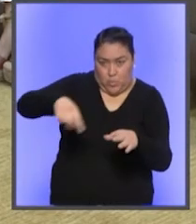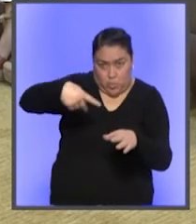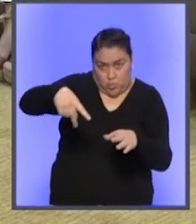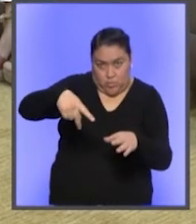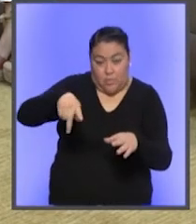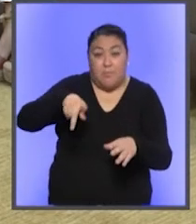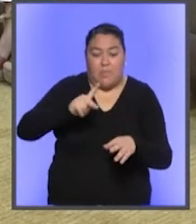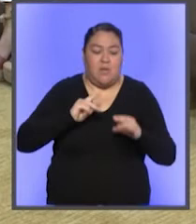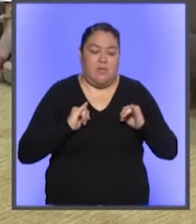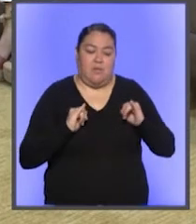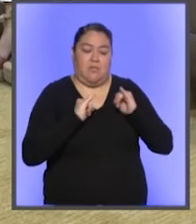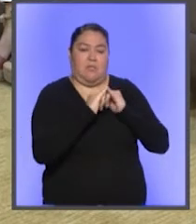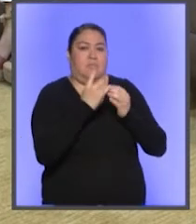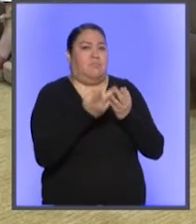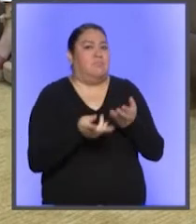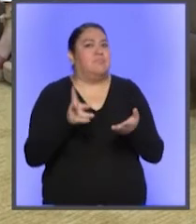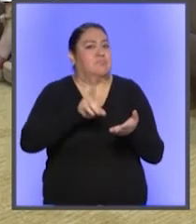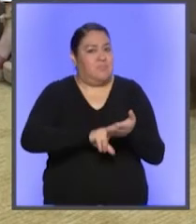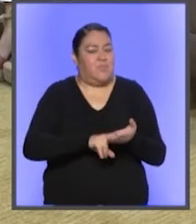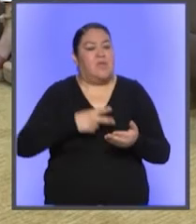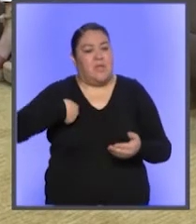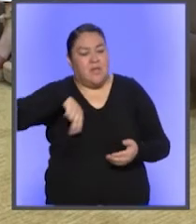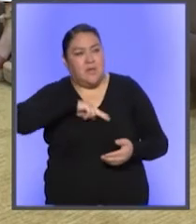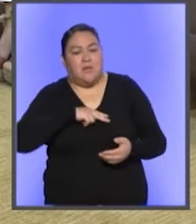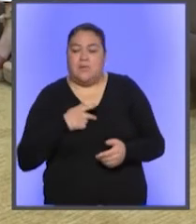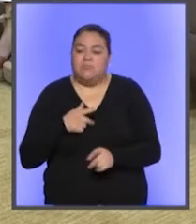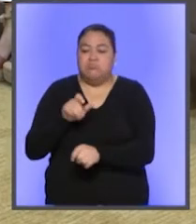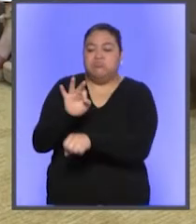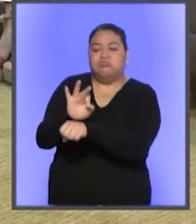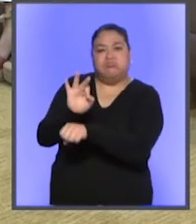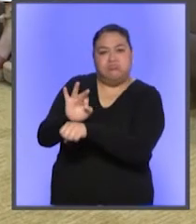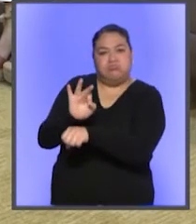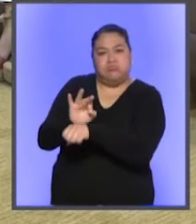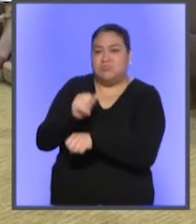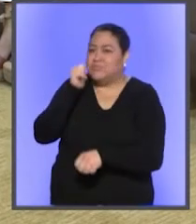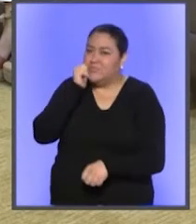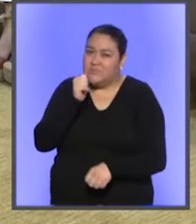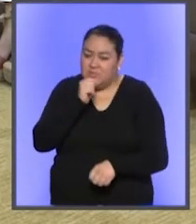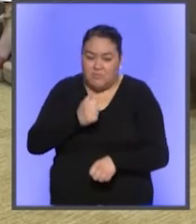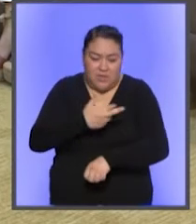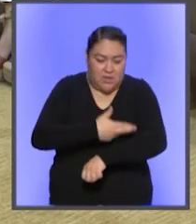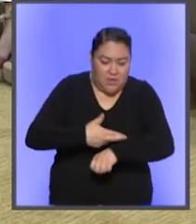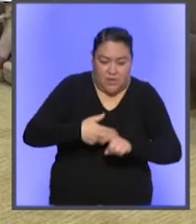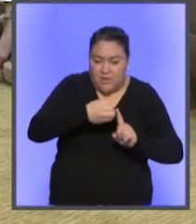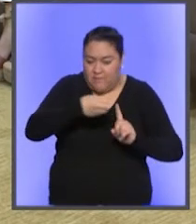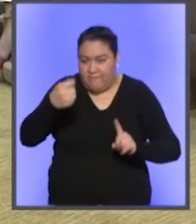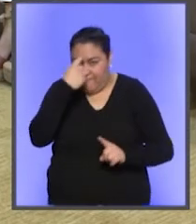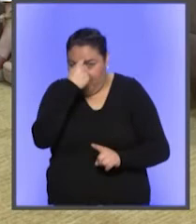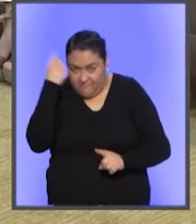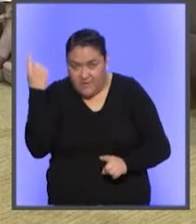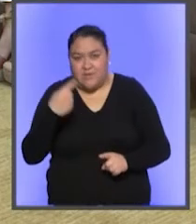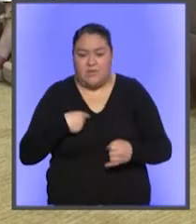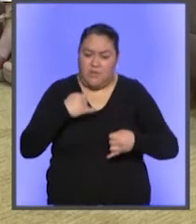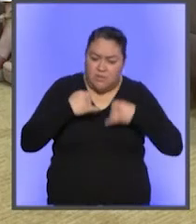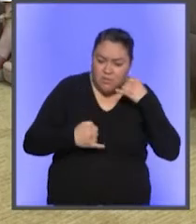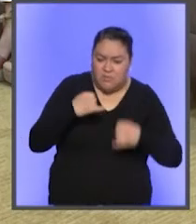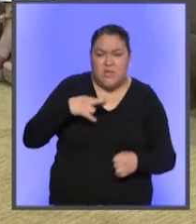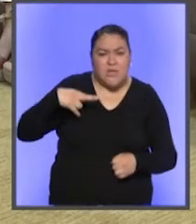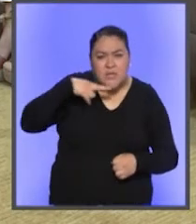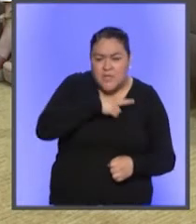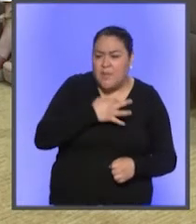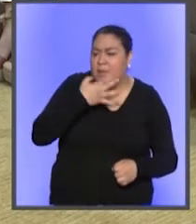y pero también la responsabilidad de las instituciones no de hacer efectiva esa tutela que sea mediante procedimientos ágiles